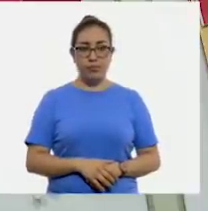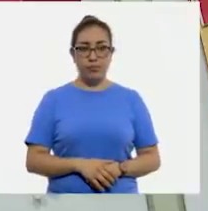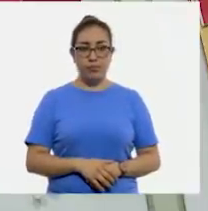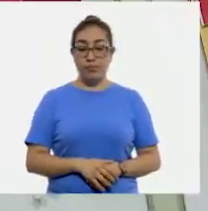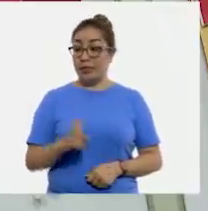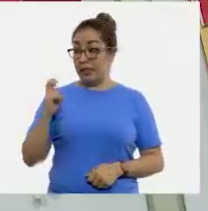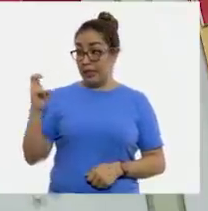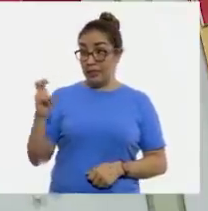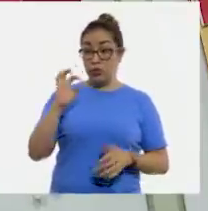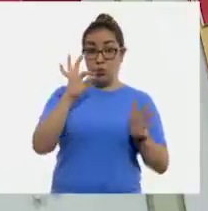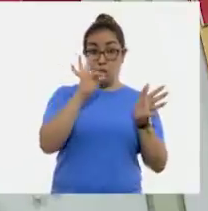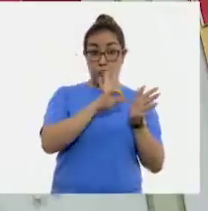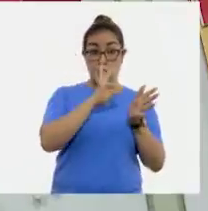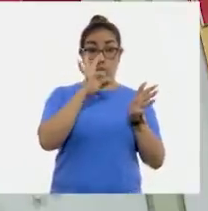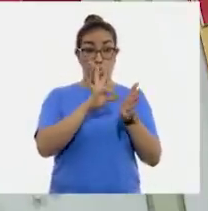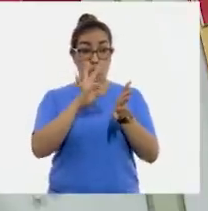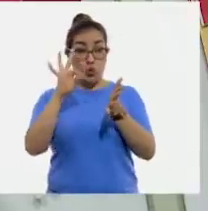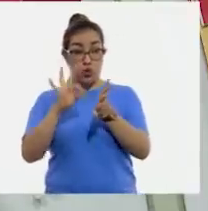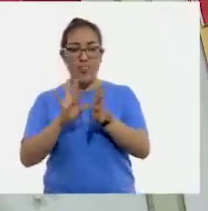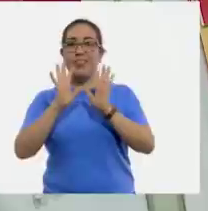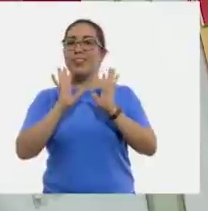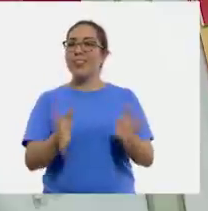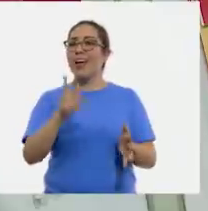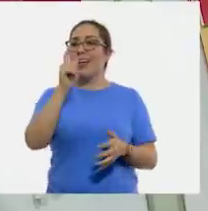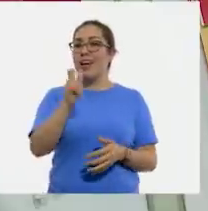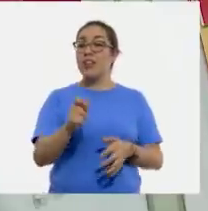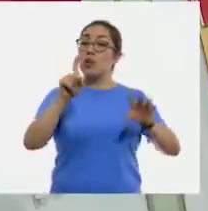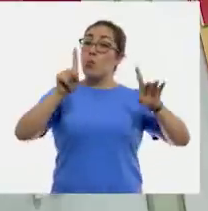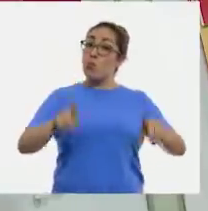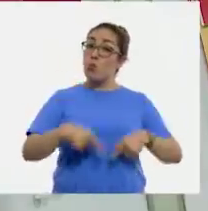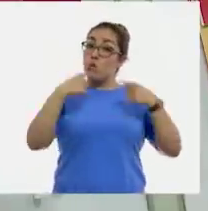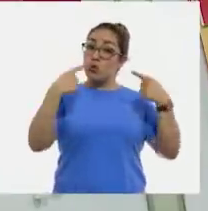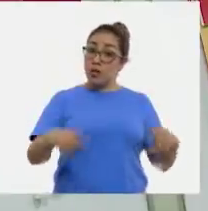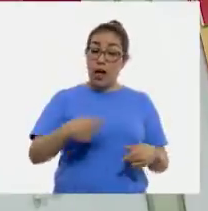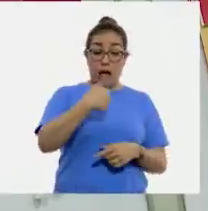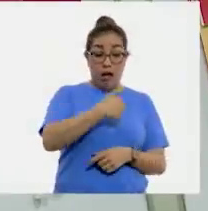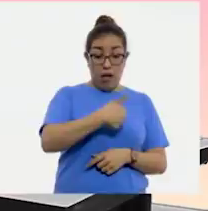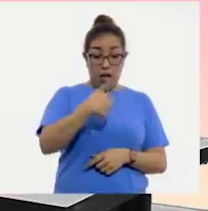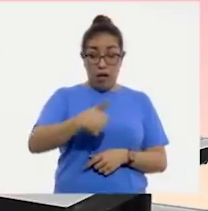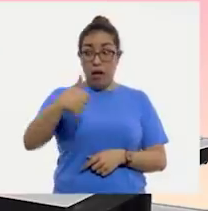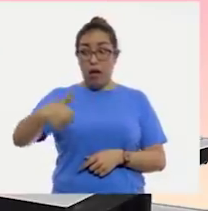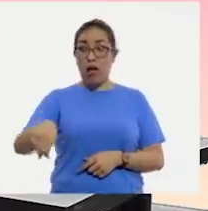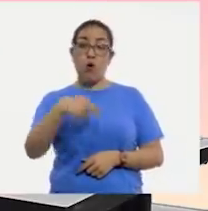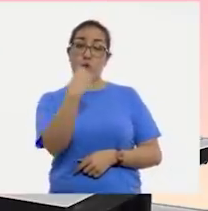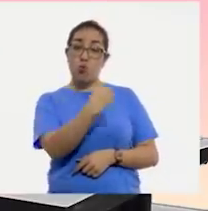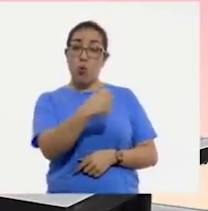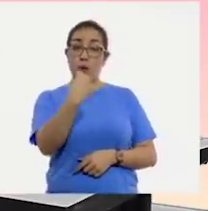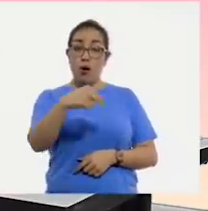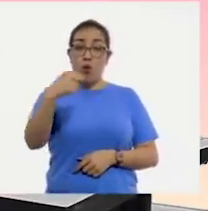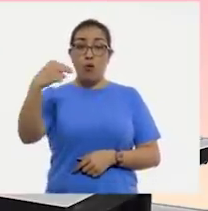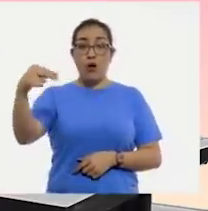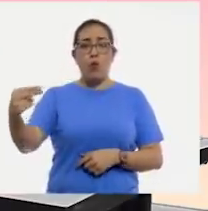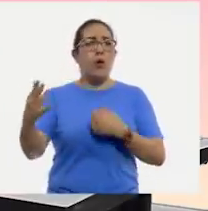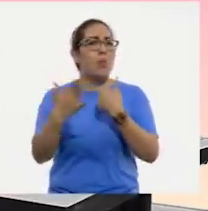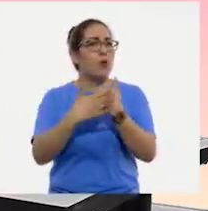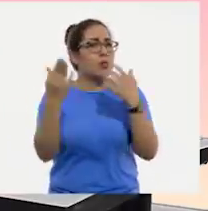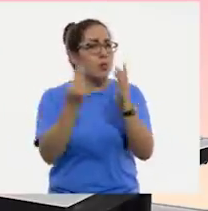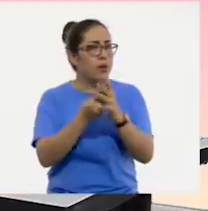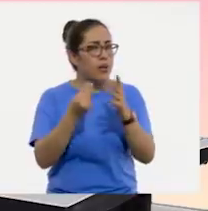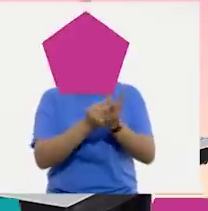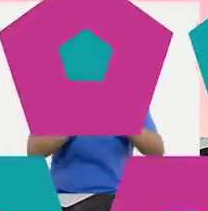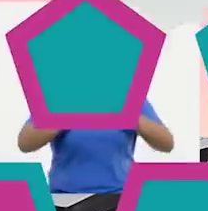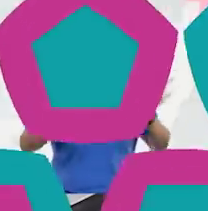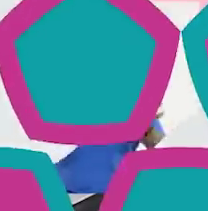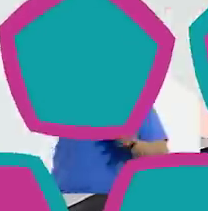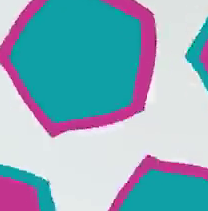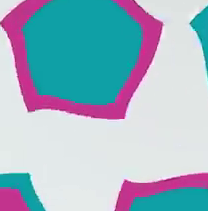Esos puntitos ya son notas musicales y cada una tiene su nombre. En la siguiente clase aprenderemos su nombre y